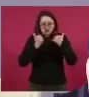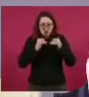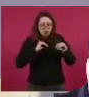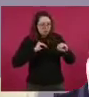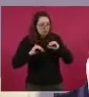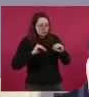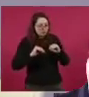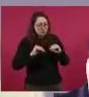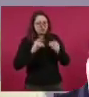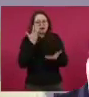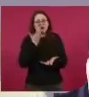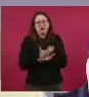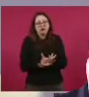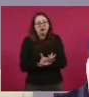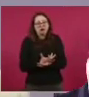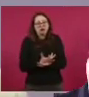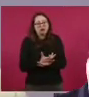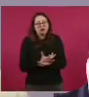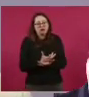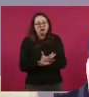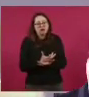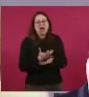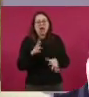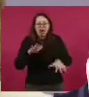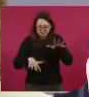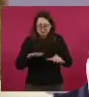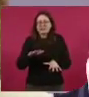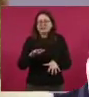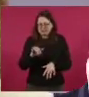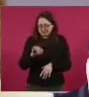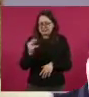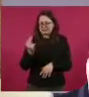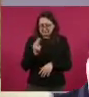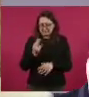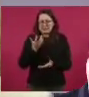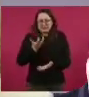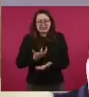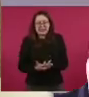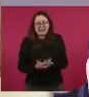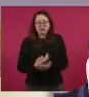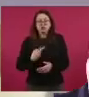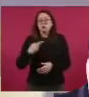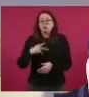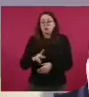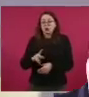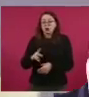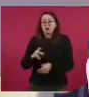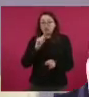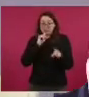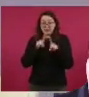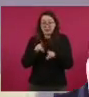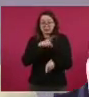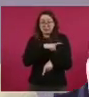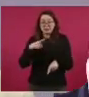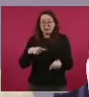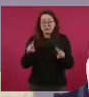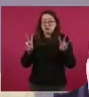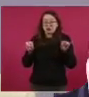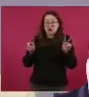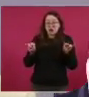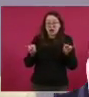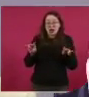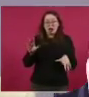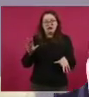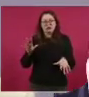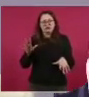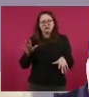quieto, está pasivo, está… también hay que estarlo, por cierto. Está alerta, pero a lo mejor es porque es flojo, o